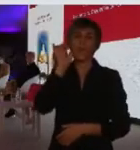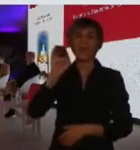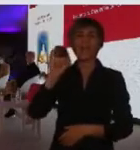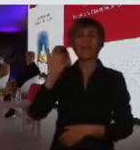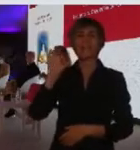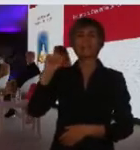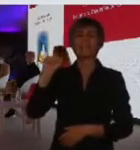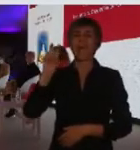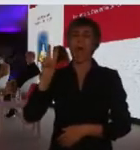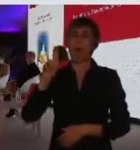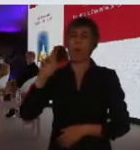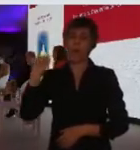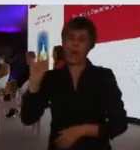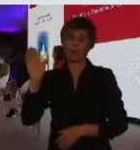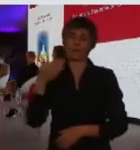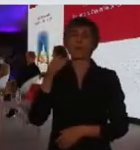Abelairas.